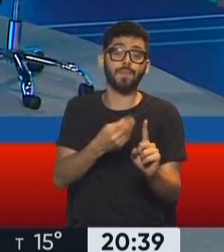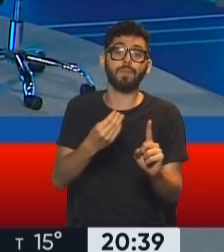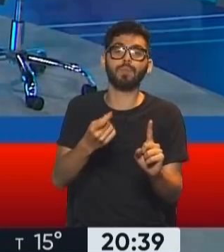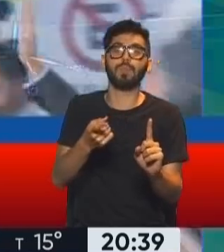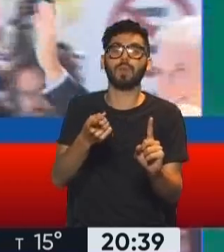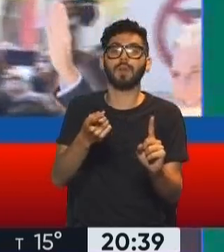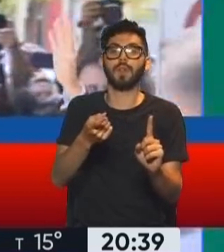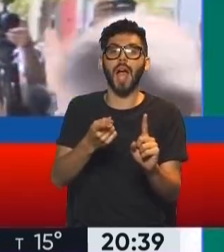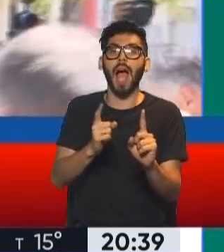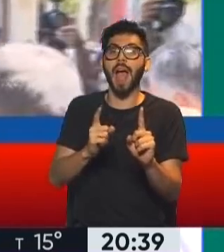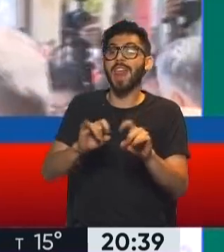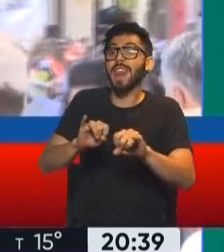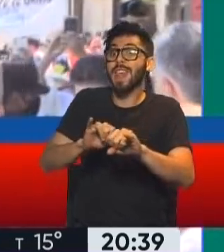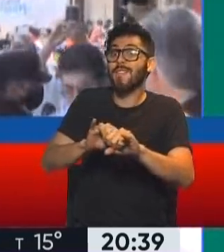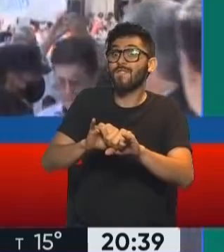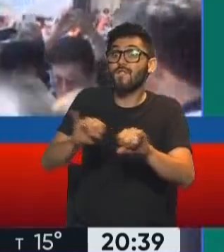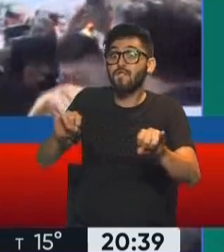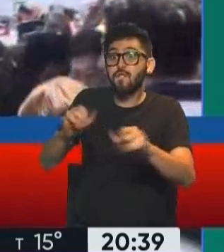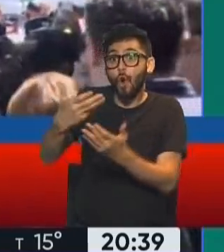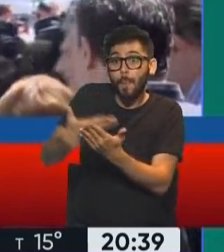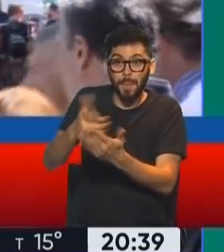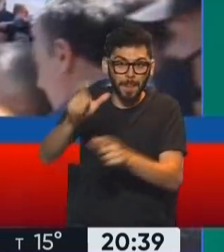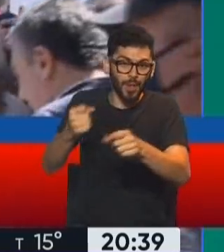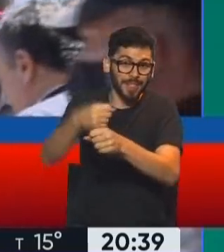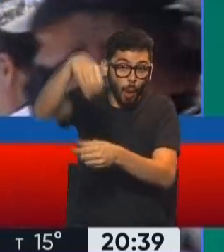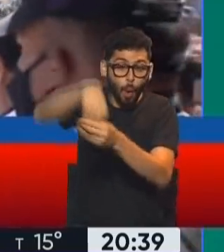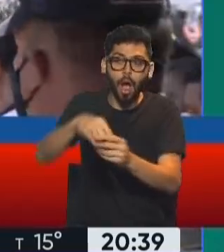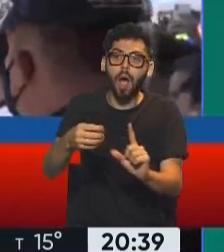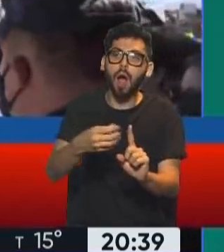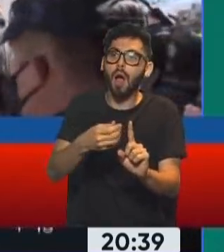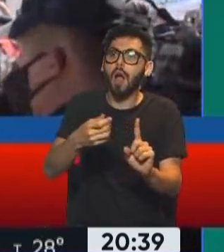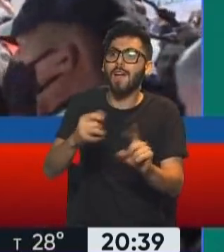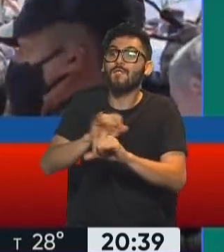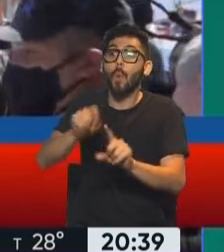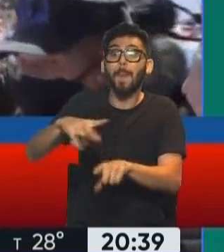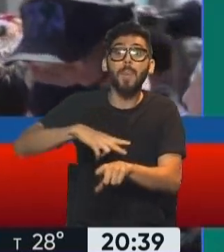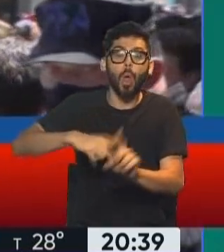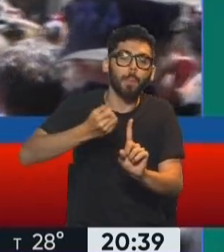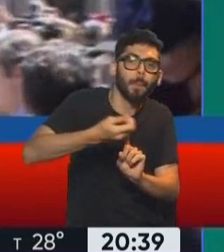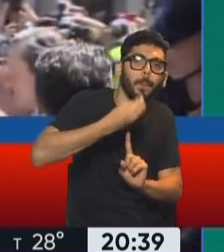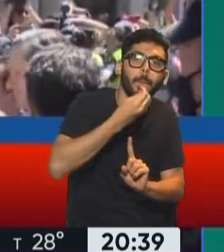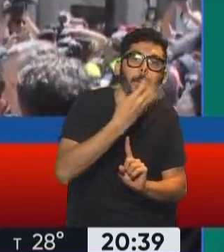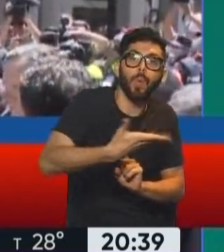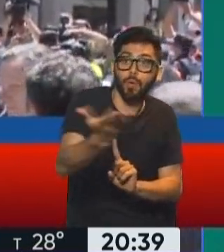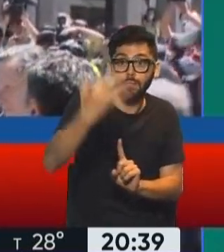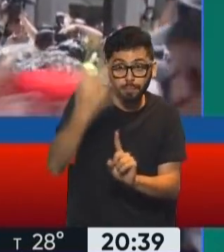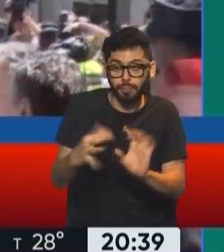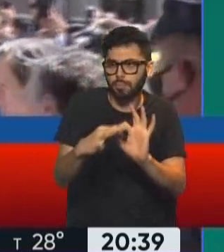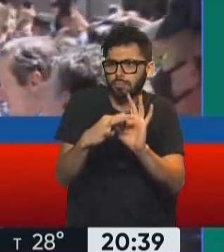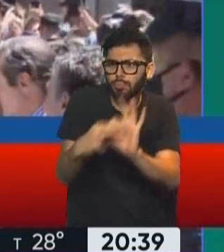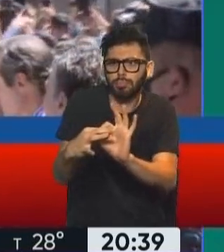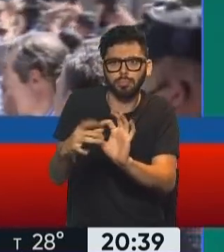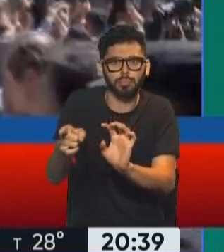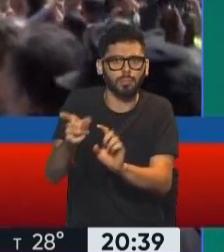filtración de información de datos de agentes de inteligencia, es decir, por algo que estaba vinculado estrictamente